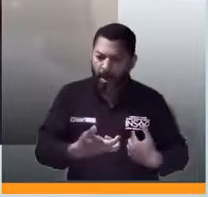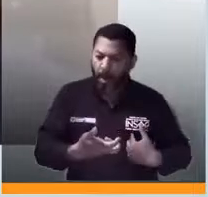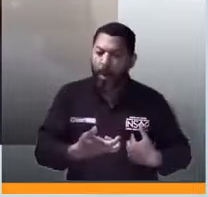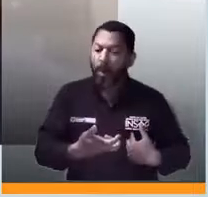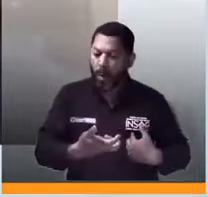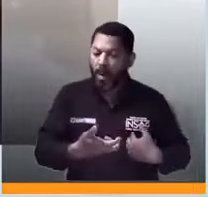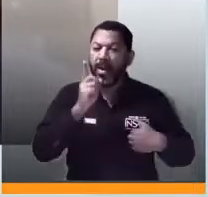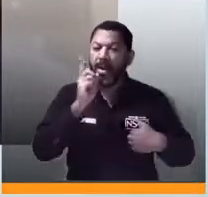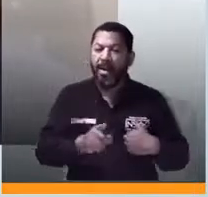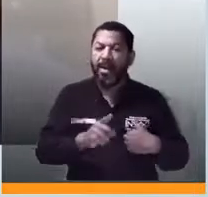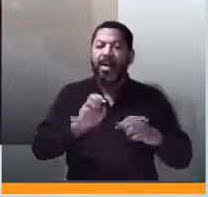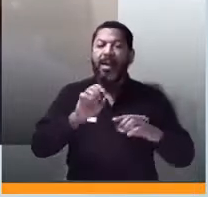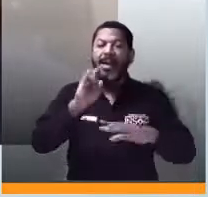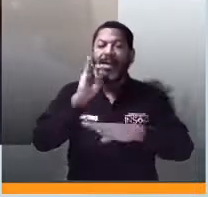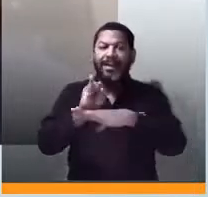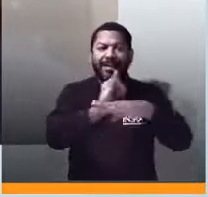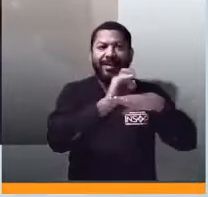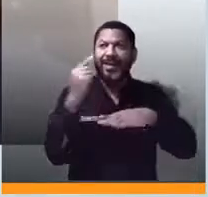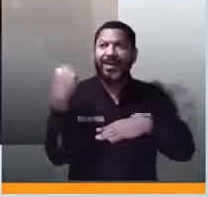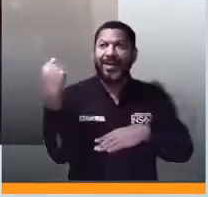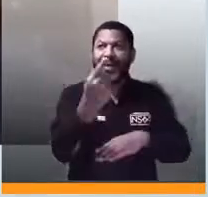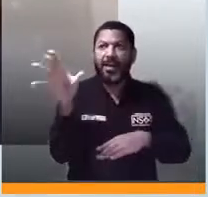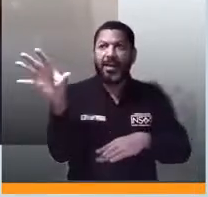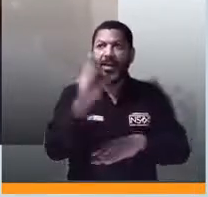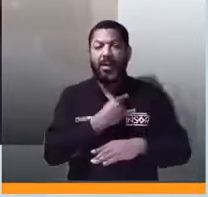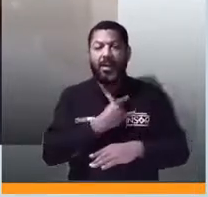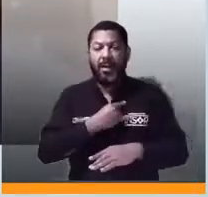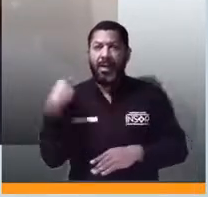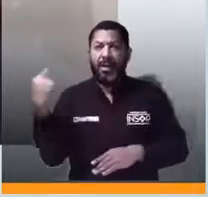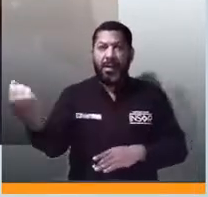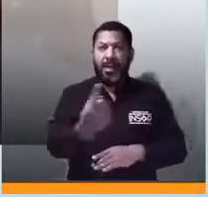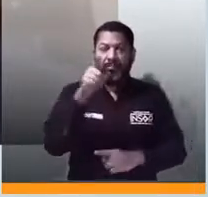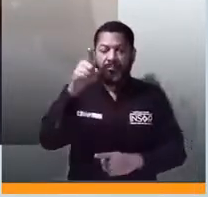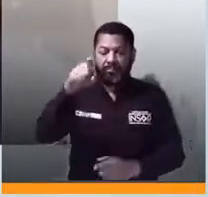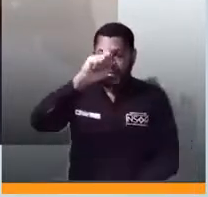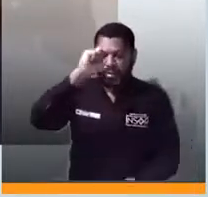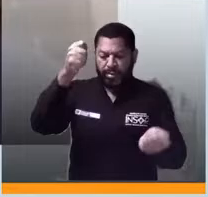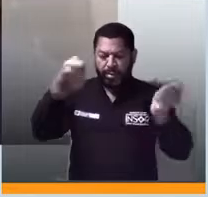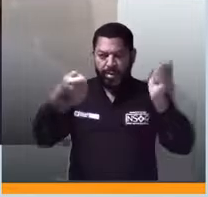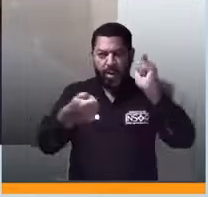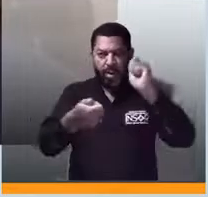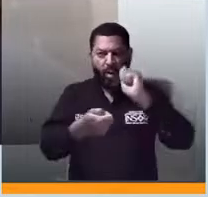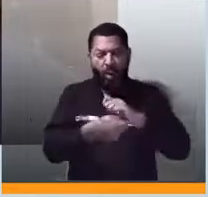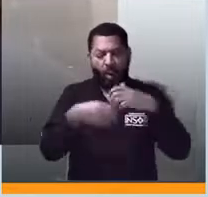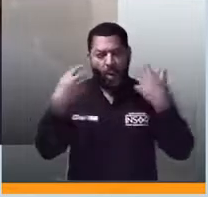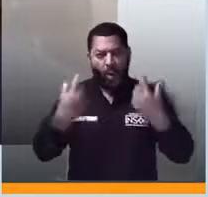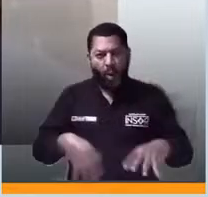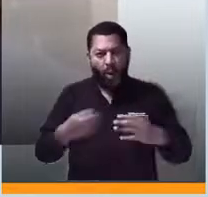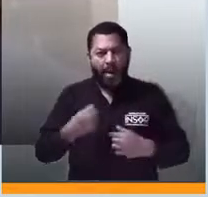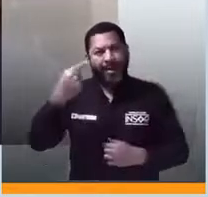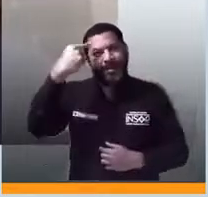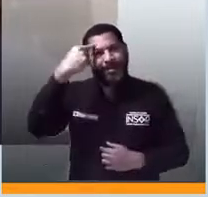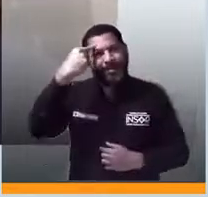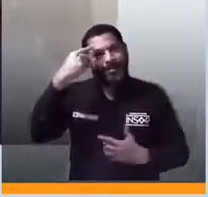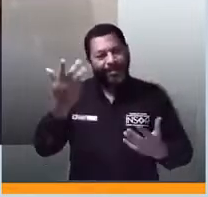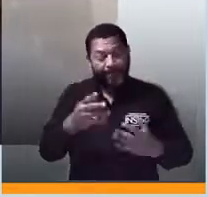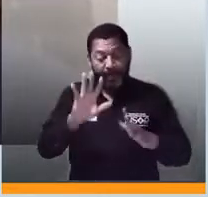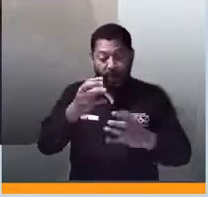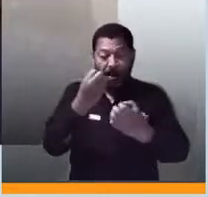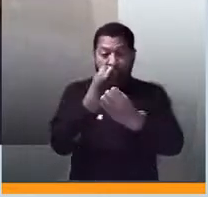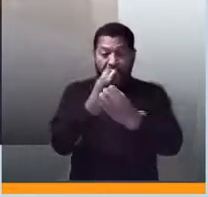la institucionalidad y de toda la universidad, porque implica repensarse desde su misma